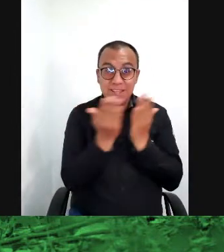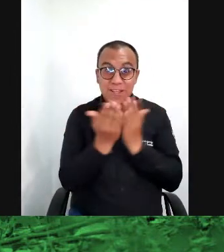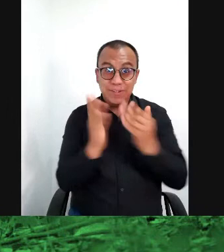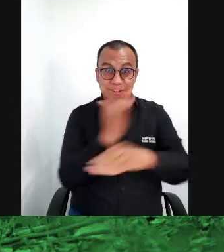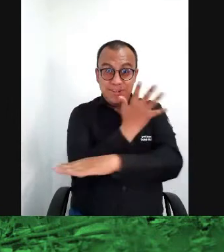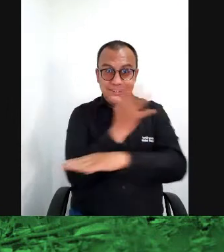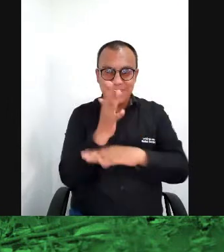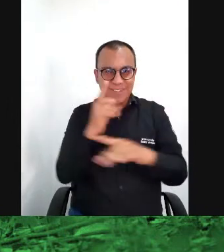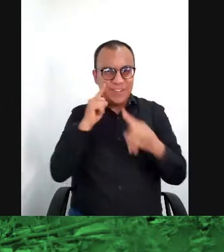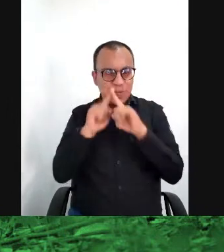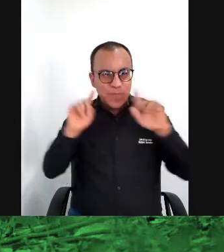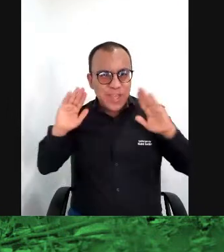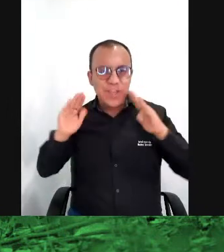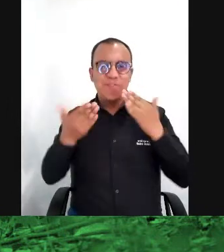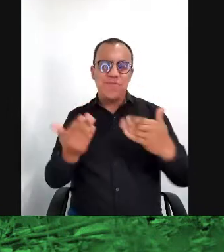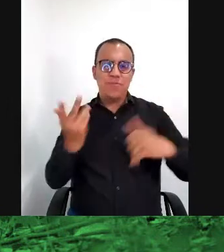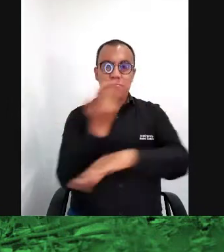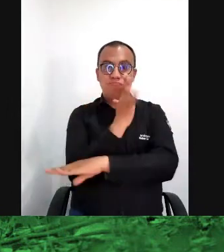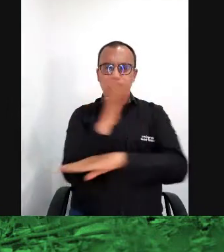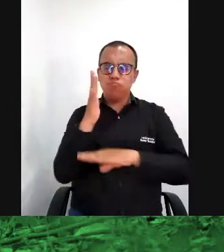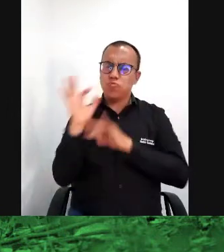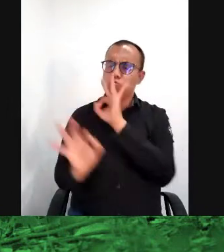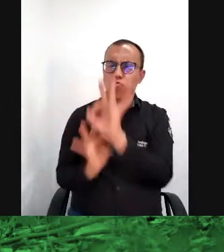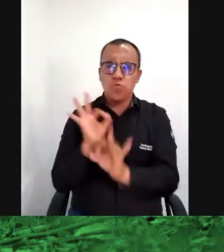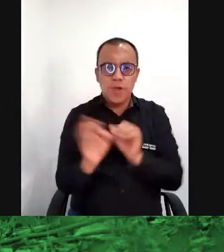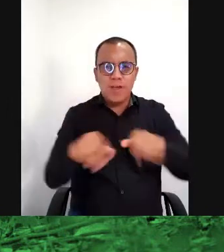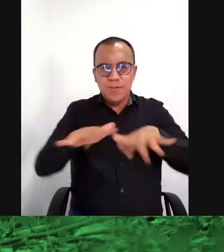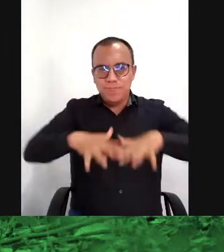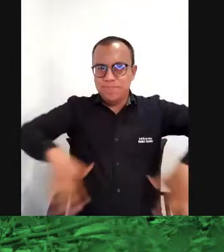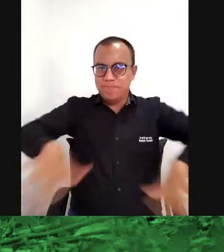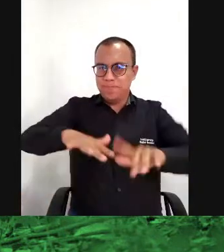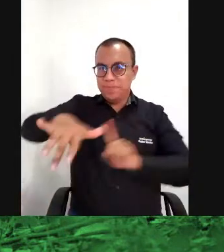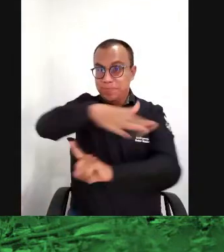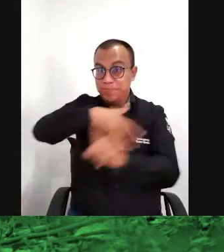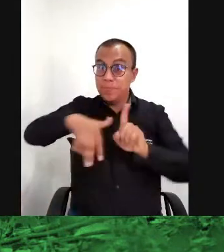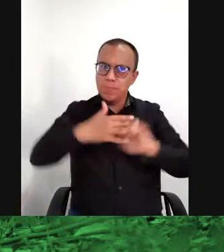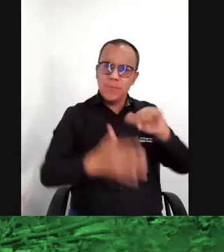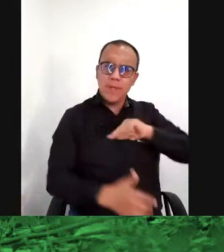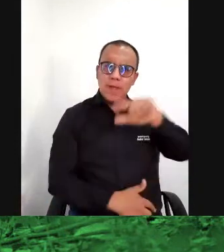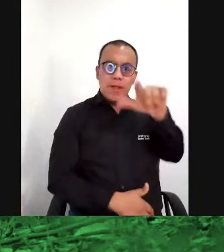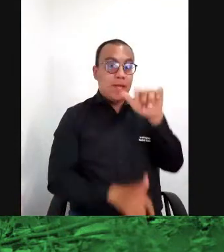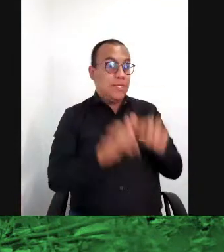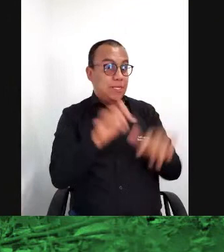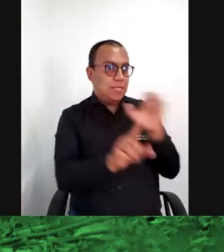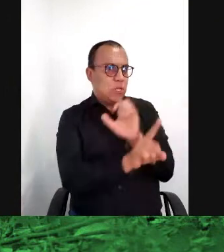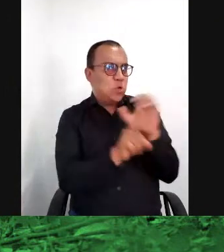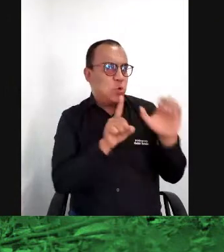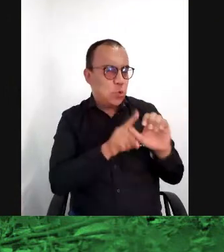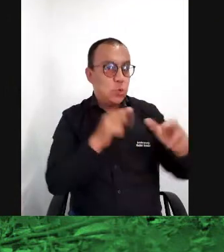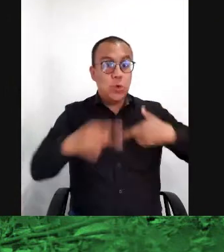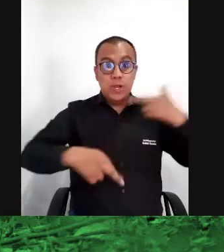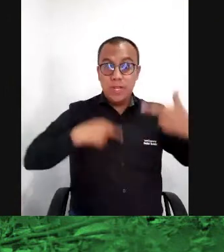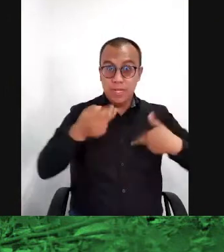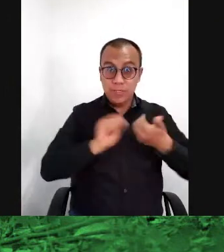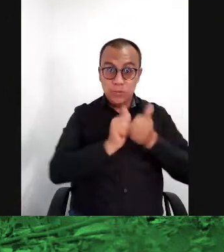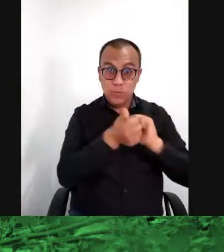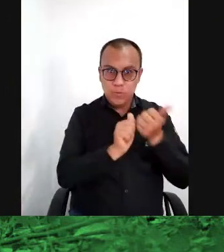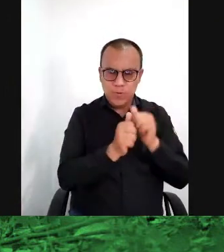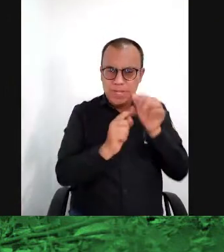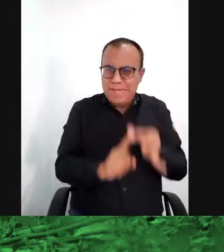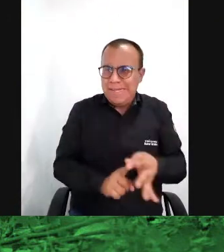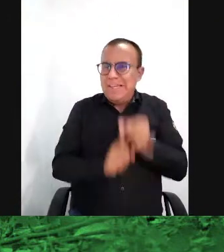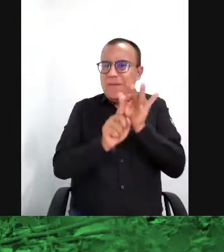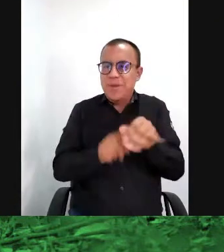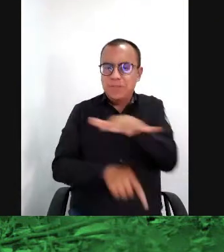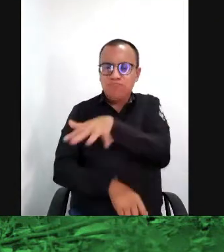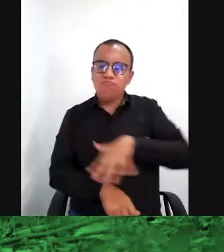enfoque de cultura ambiental para el cuidado del entorno. Esto está liderado por la Secretaría de Cultura, Recreación y Deporte, especialmente por el ámbito